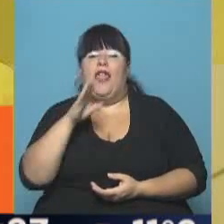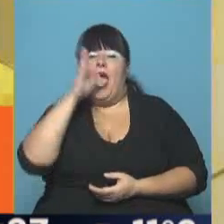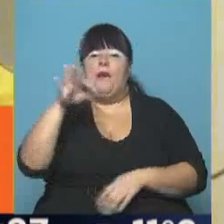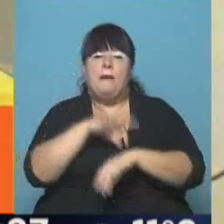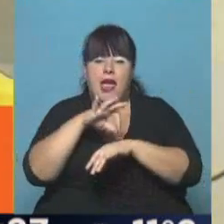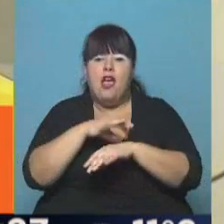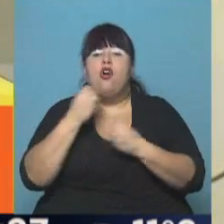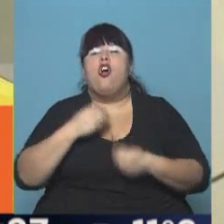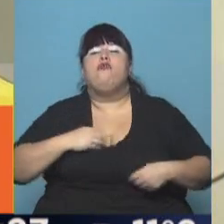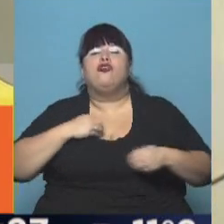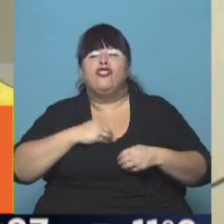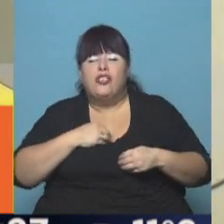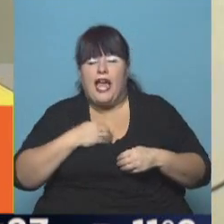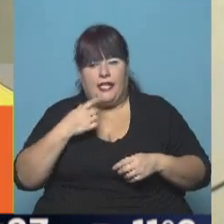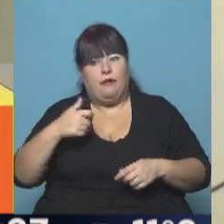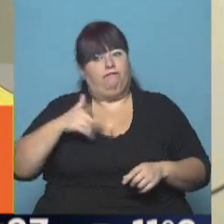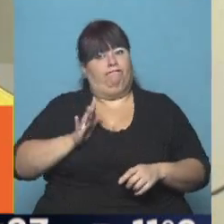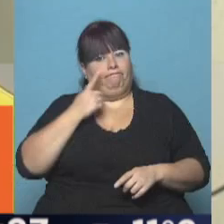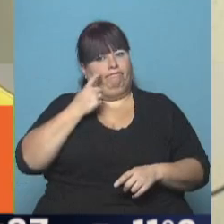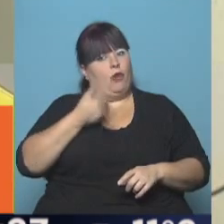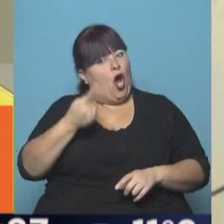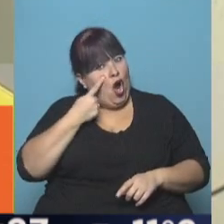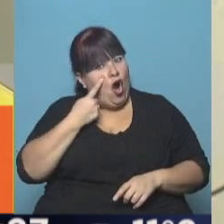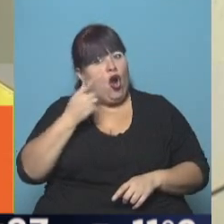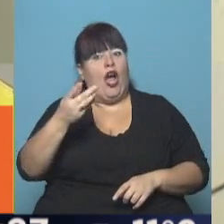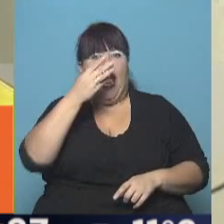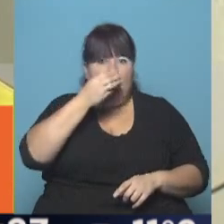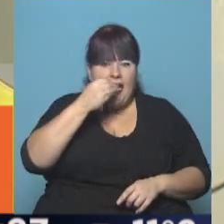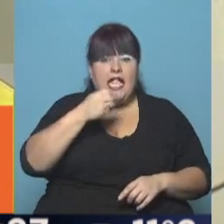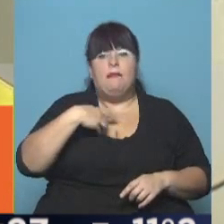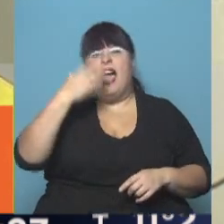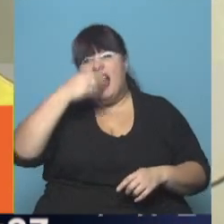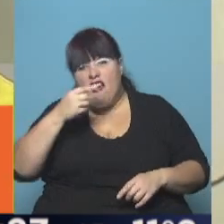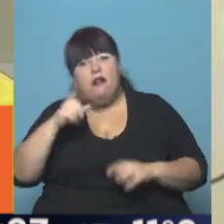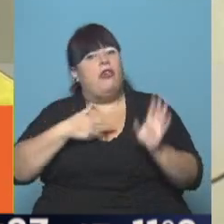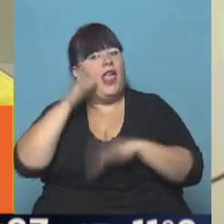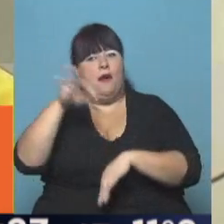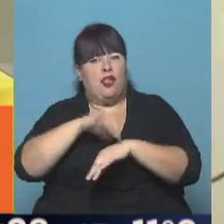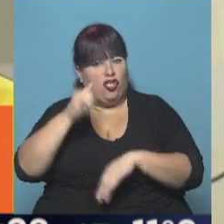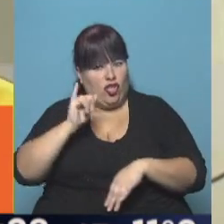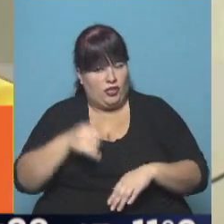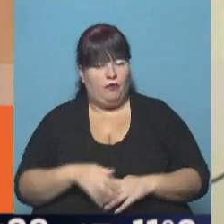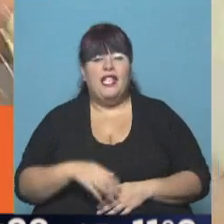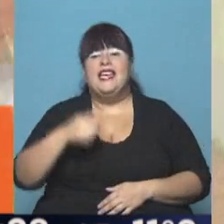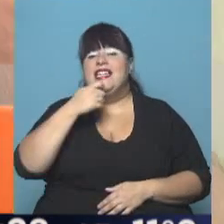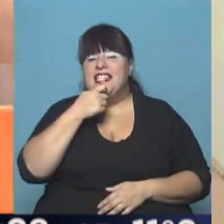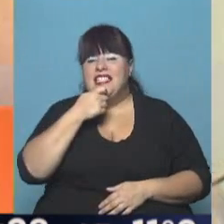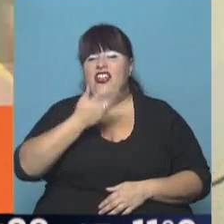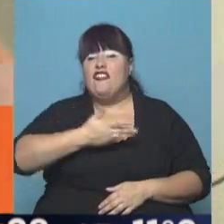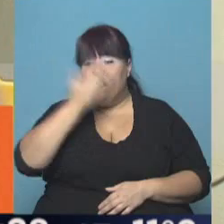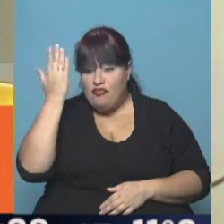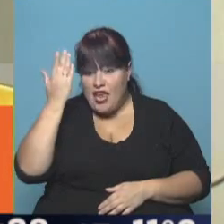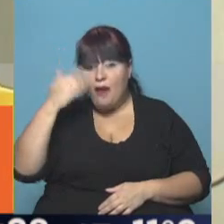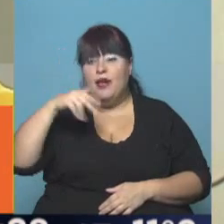médico cuáles son los síntomas que nos deben asustar para decir bueno esto pasó una gripe de un resfrío tengo que ir al médico si uno tiene fiebre